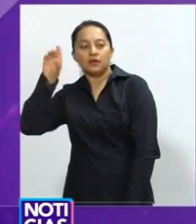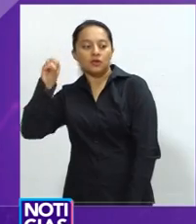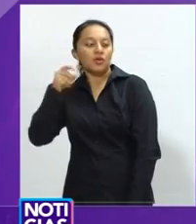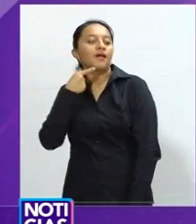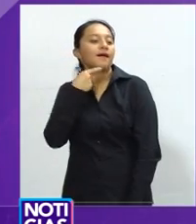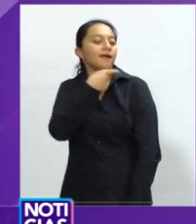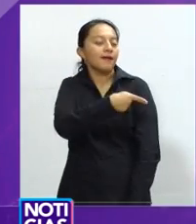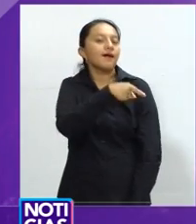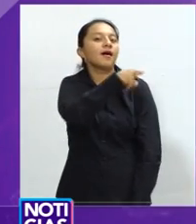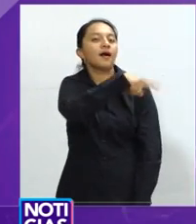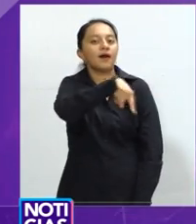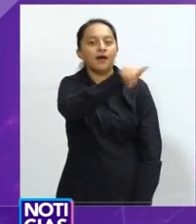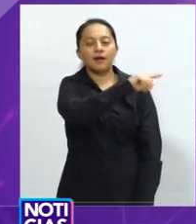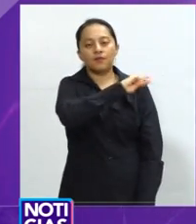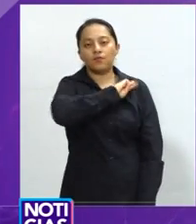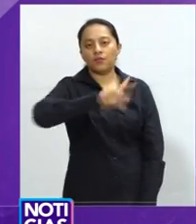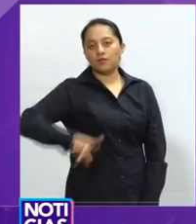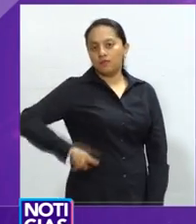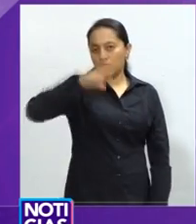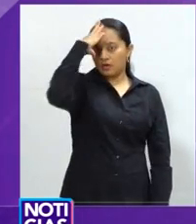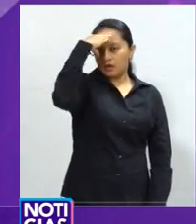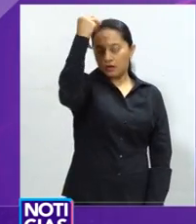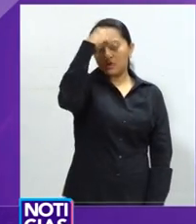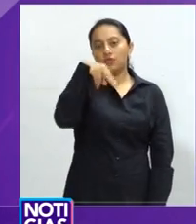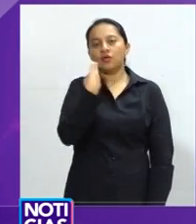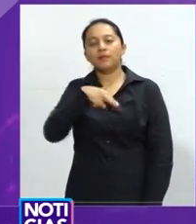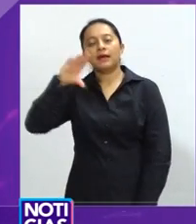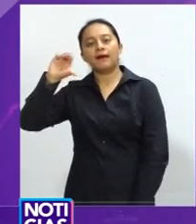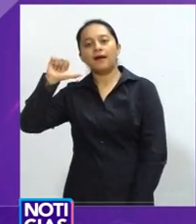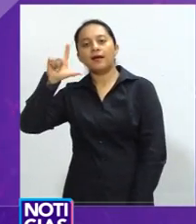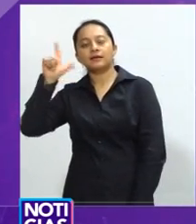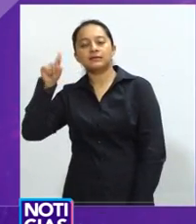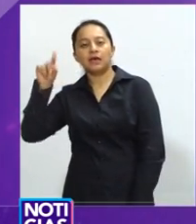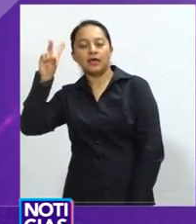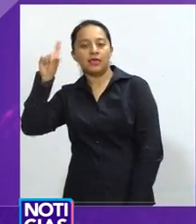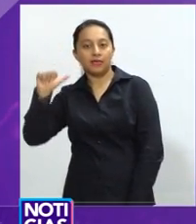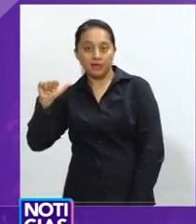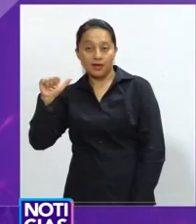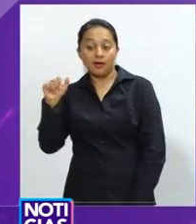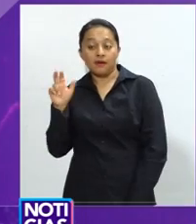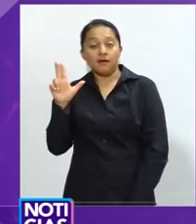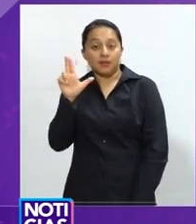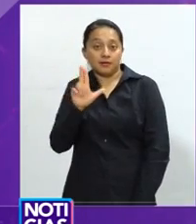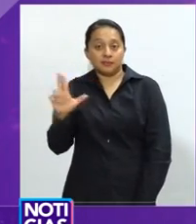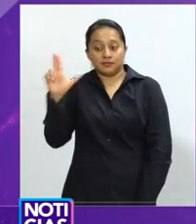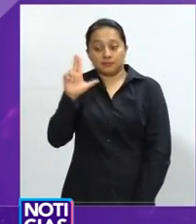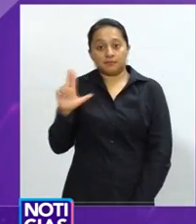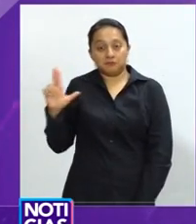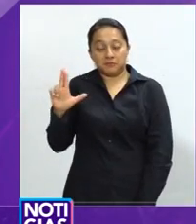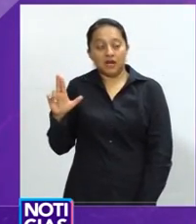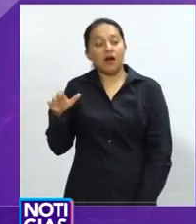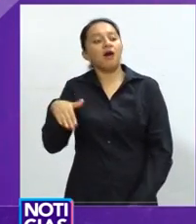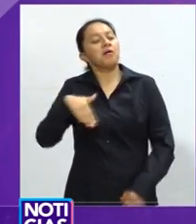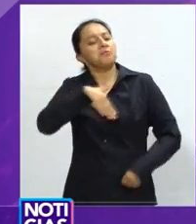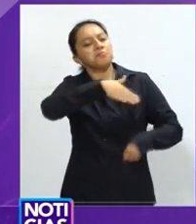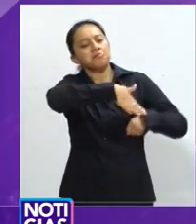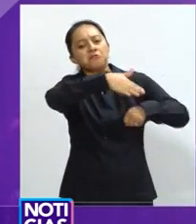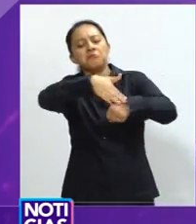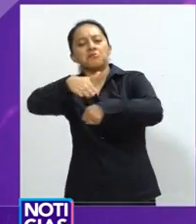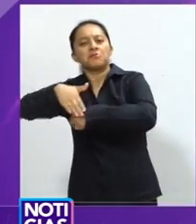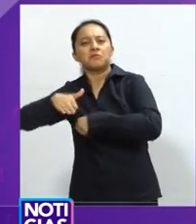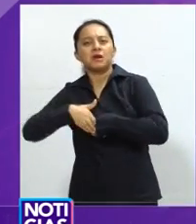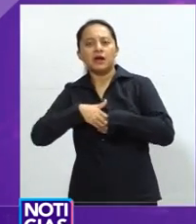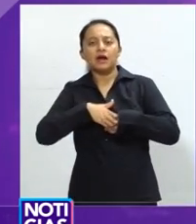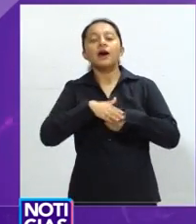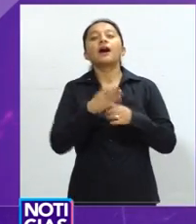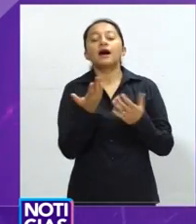este martes hizo un enérgico llamado al sector educativo para resolver el rezago que en esta materia registra esa entidad en entrevista el funcionario